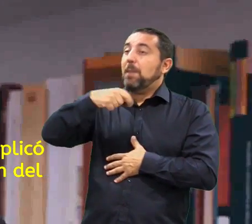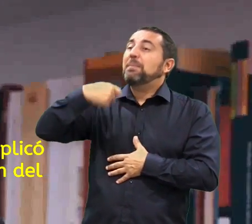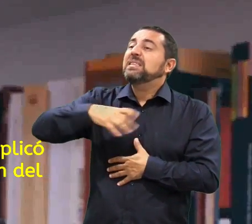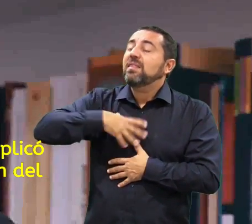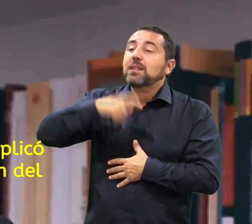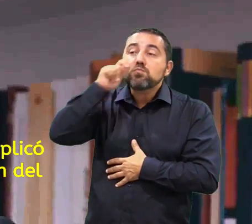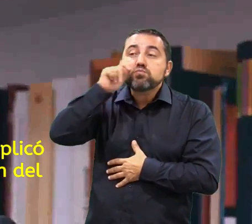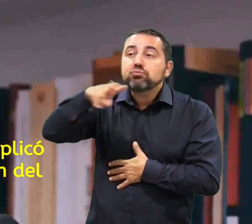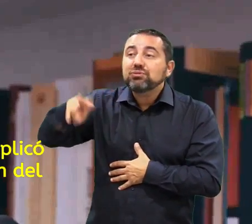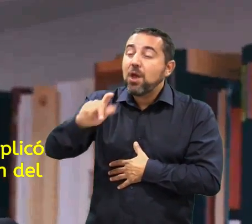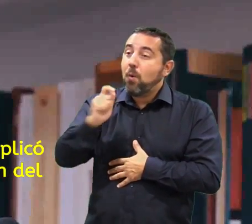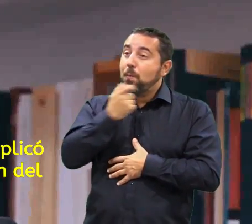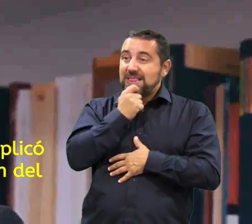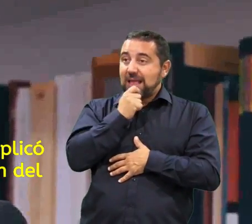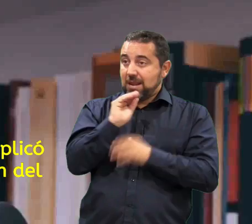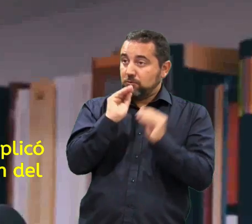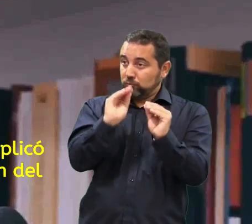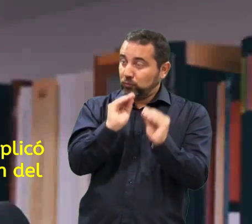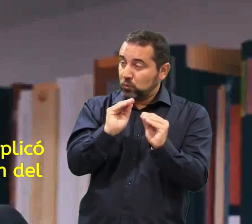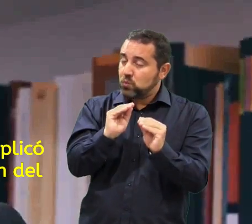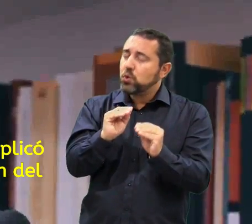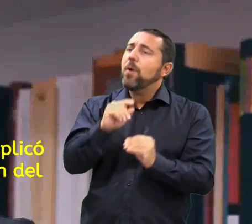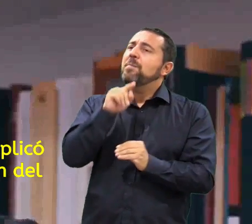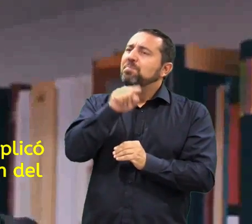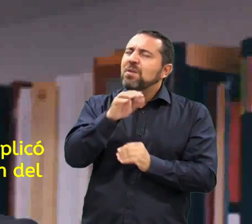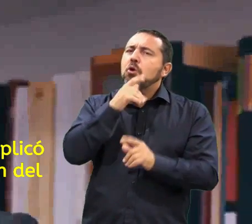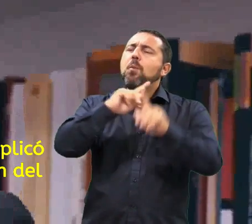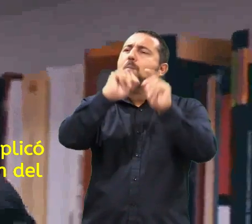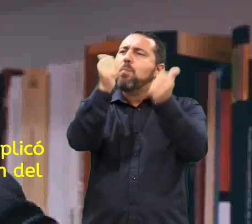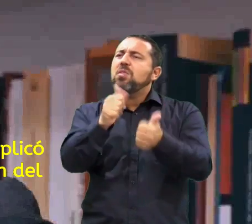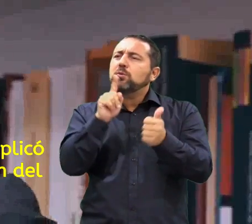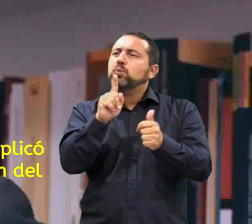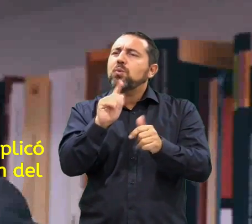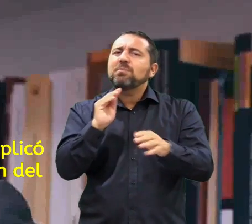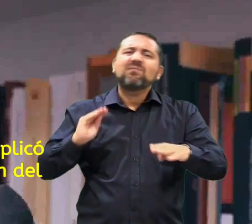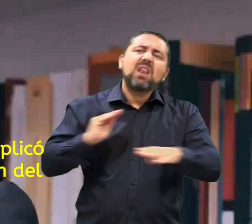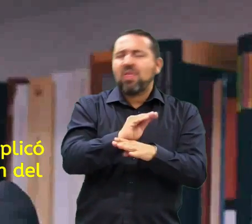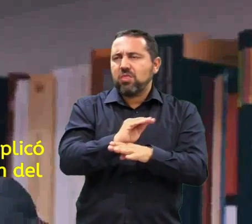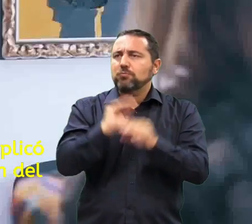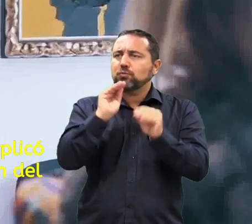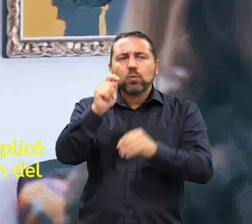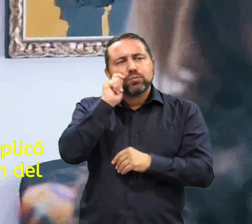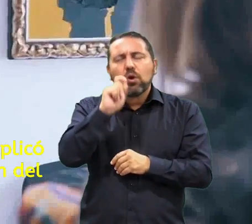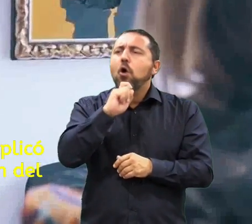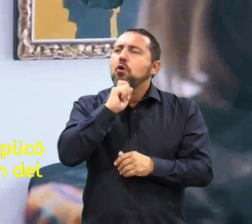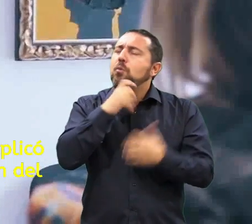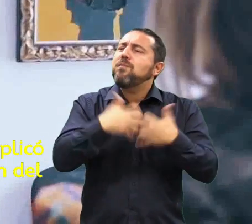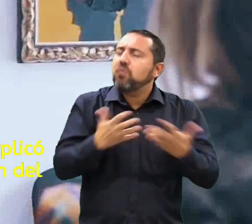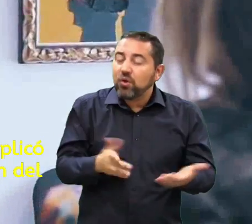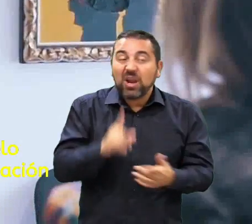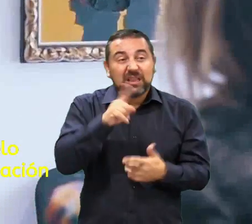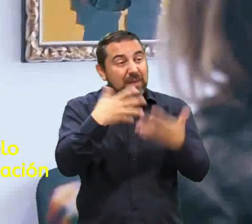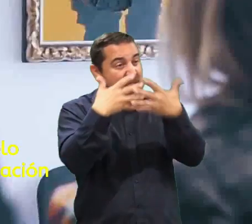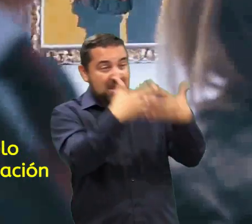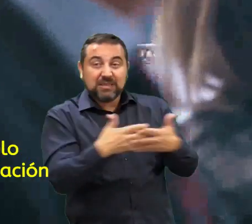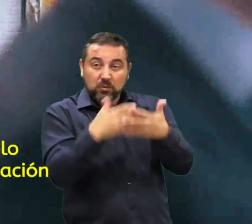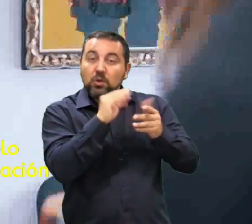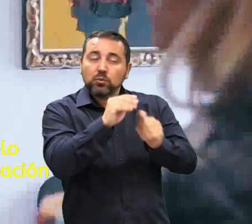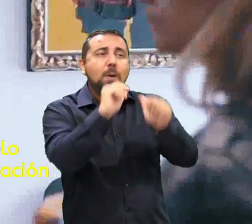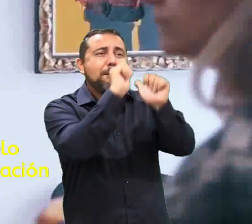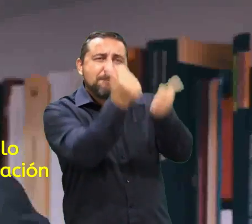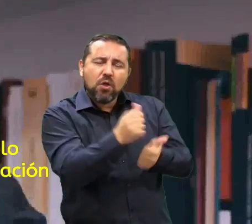Sir Richard Lambert, el presidente del Museo Británico, que nos explicó muy por encima el modelo de financiación del museo. Y también ahí,